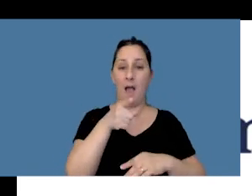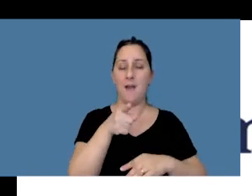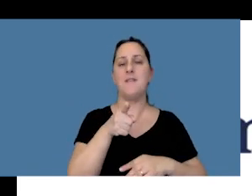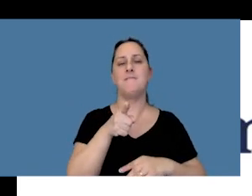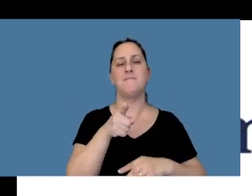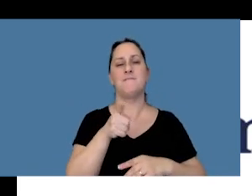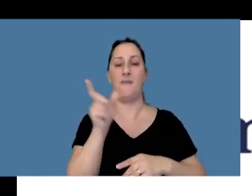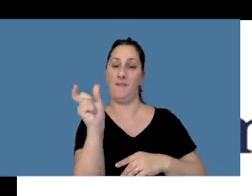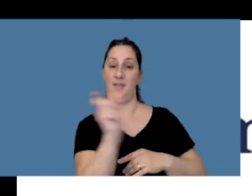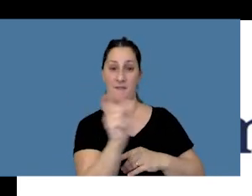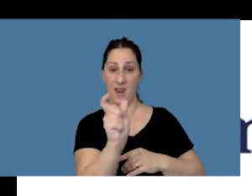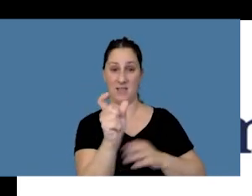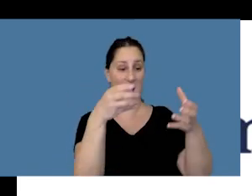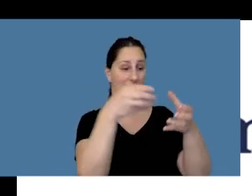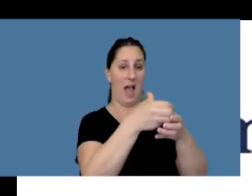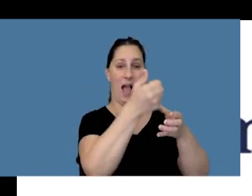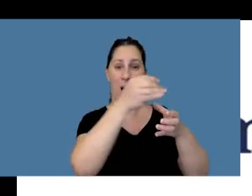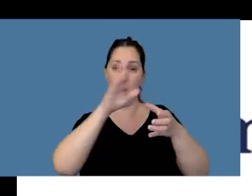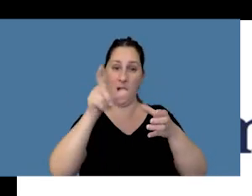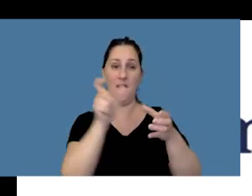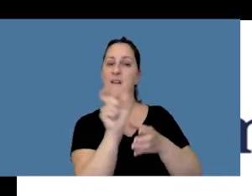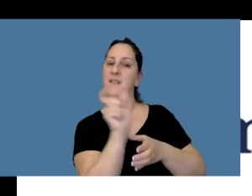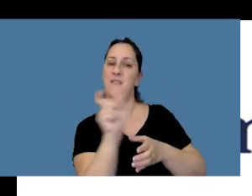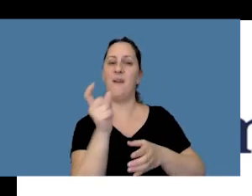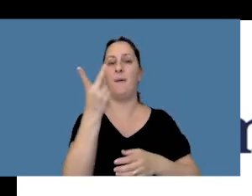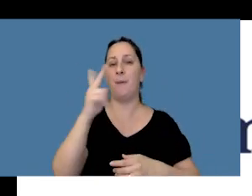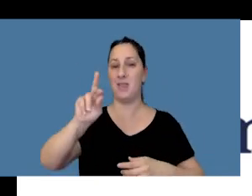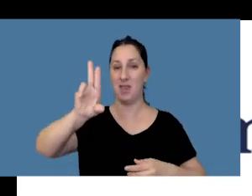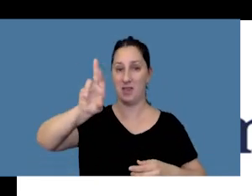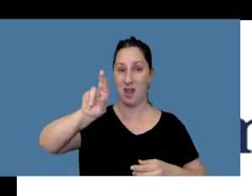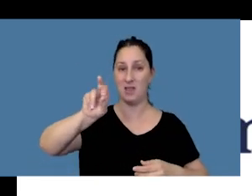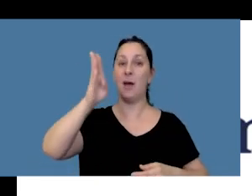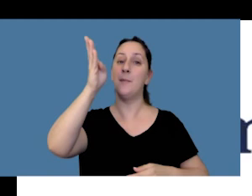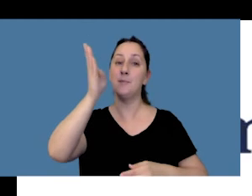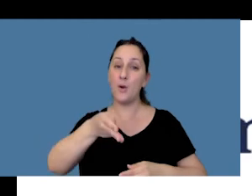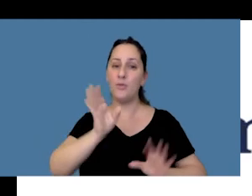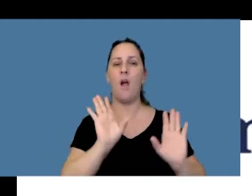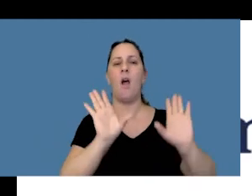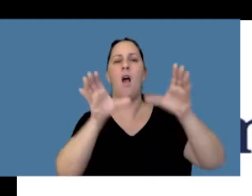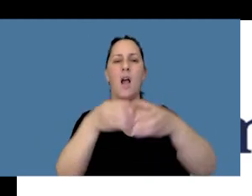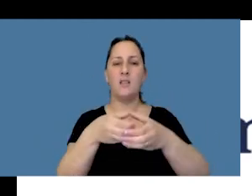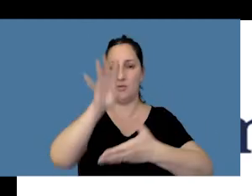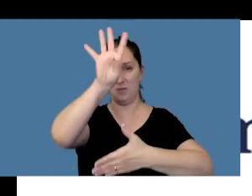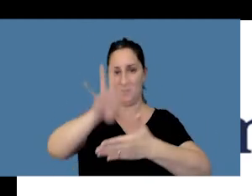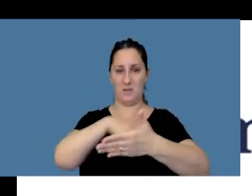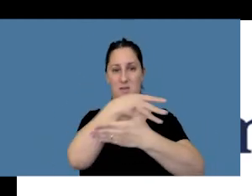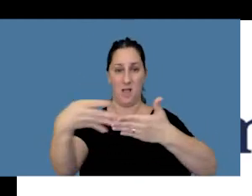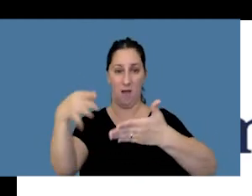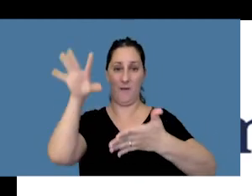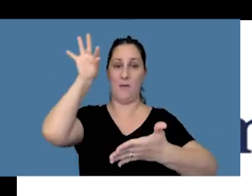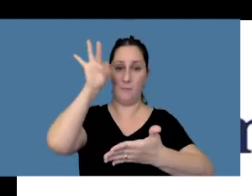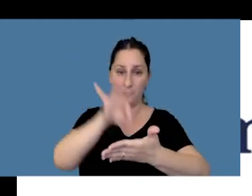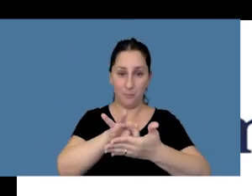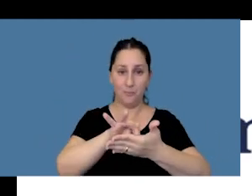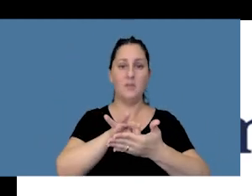esa diferencia, se la va, con más ese 20 o 30%, se la va a categorizar en tabla, se van a conjugar los